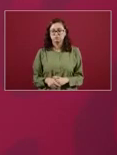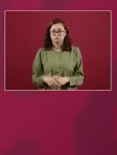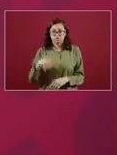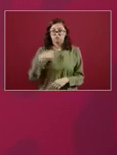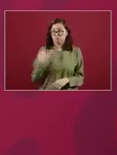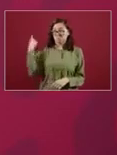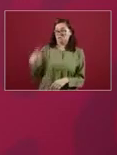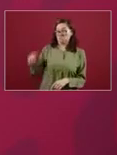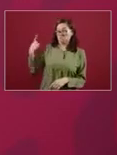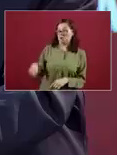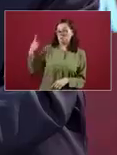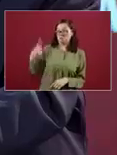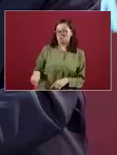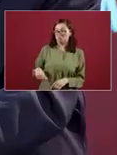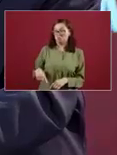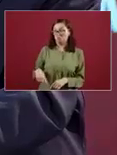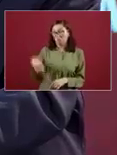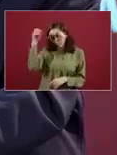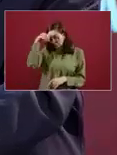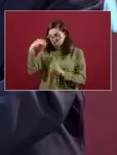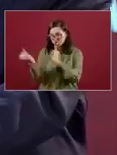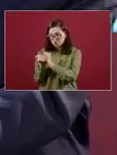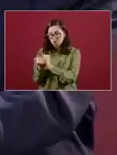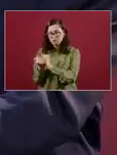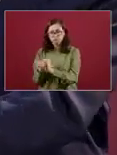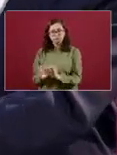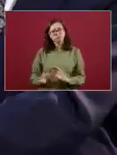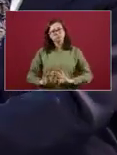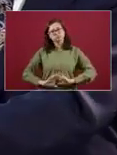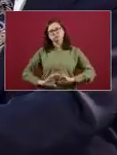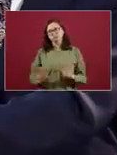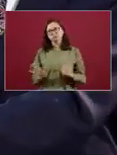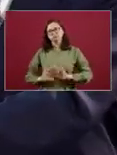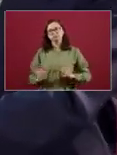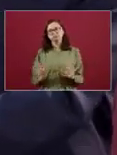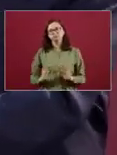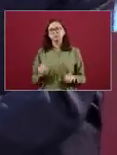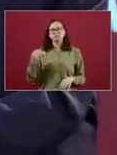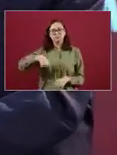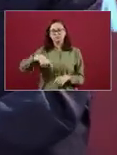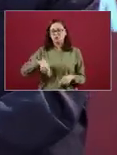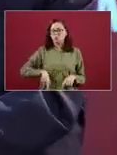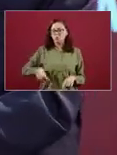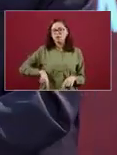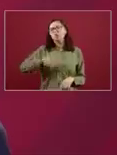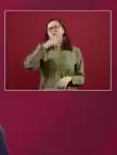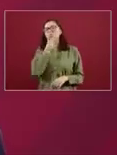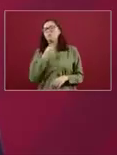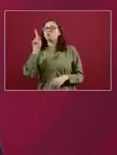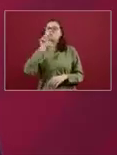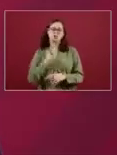obligar a nadie a tener una postura. Este es un gobierno de mujeres y de hombres libres,